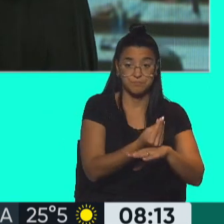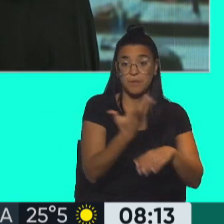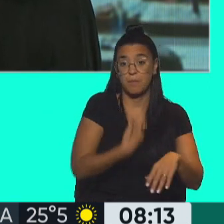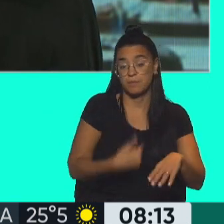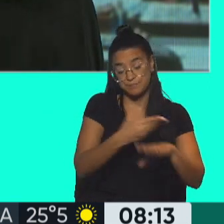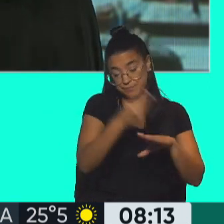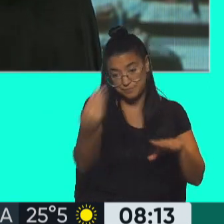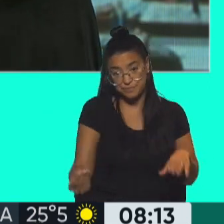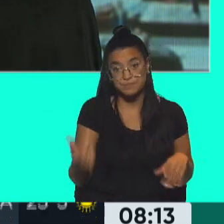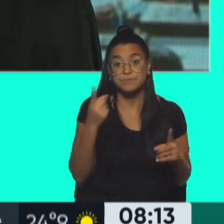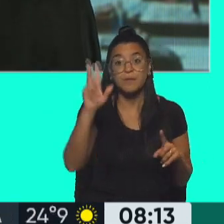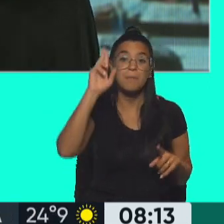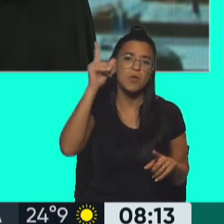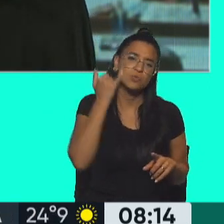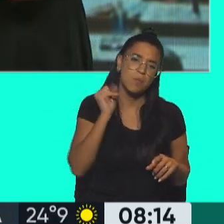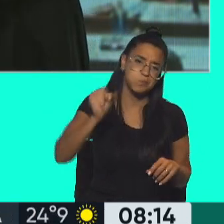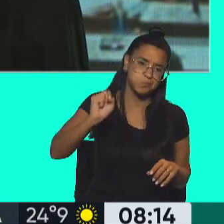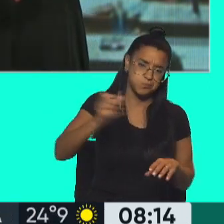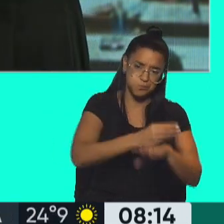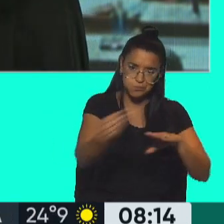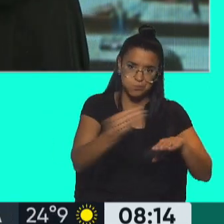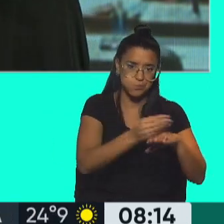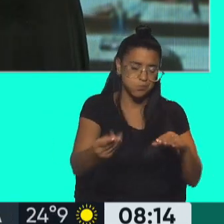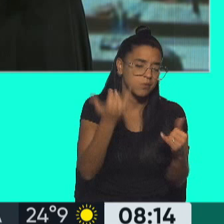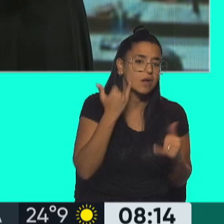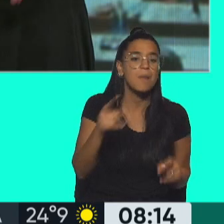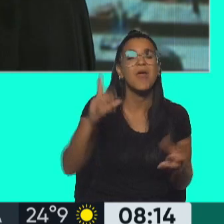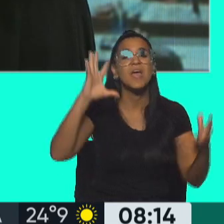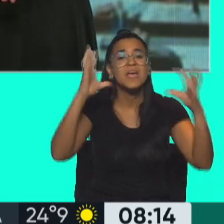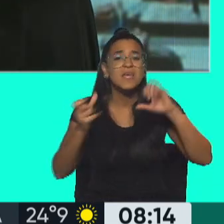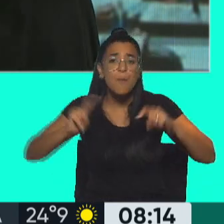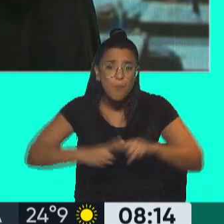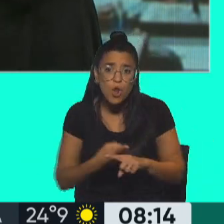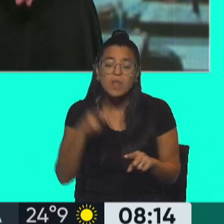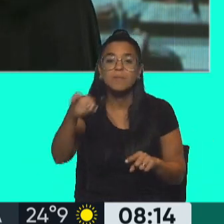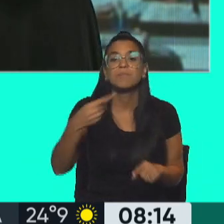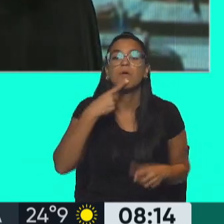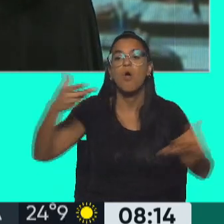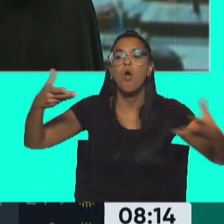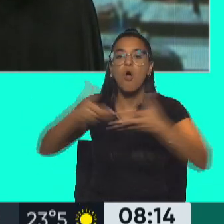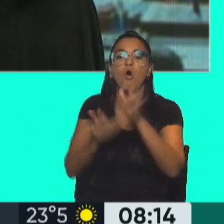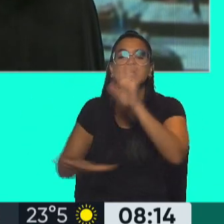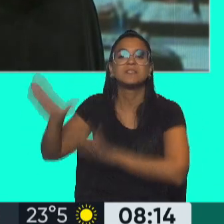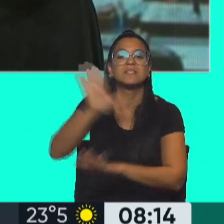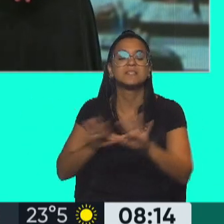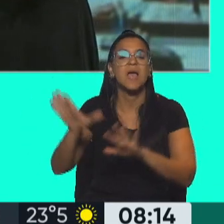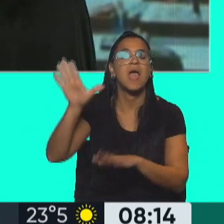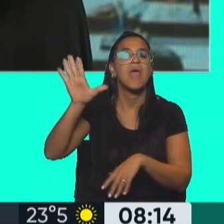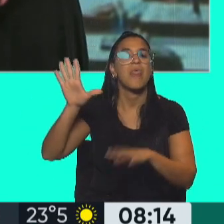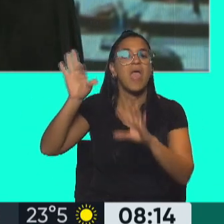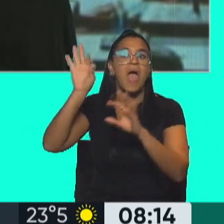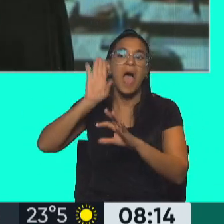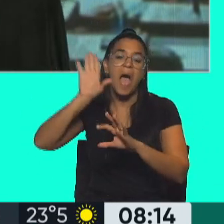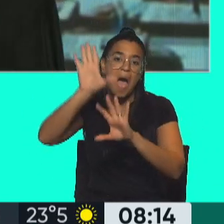presidenciales que he vivido Perú en los últimos años y en medio de la crisis política llega la misión de la organización de los Estados Americanos